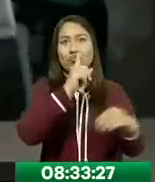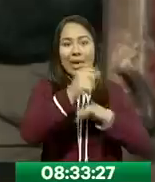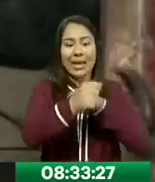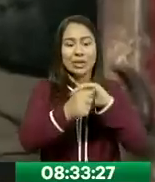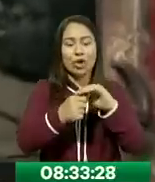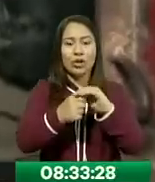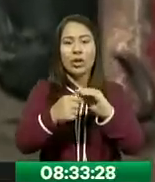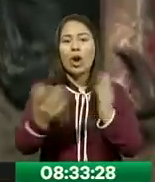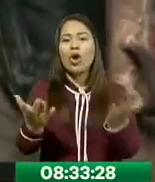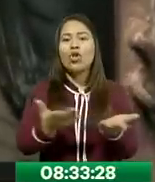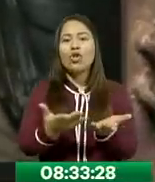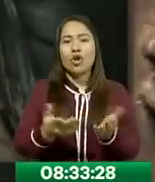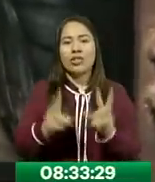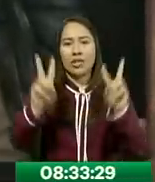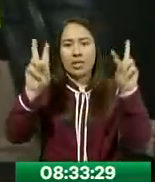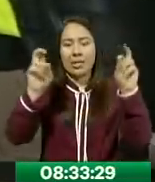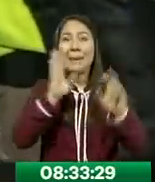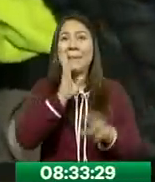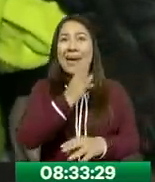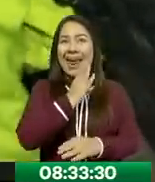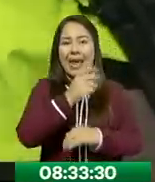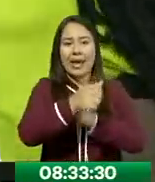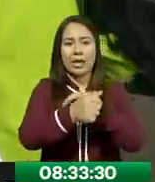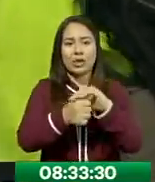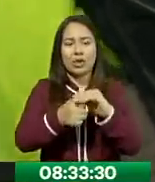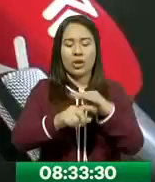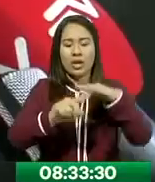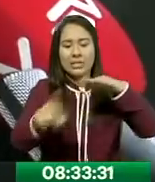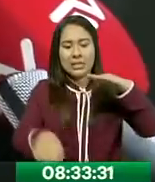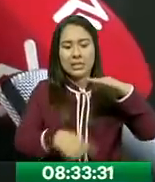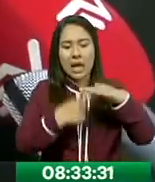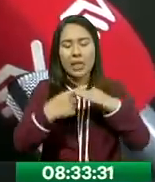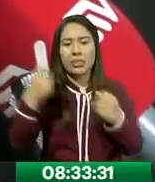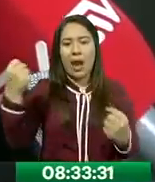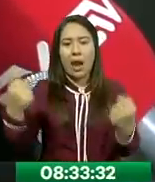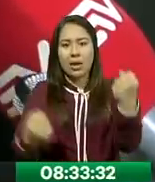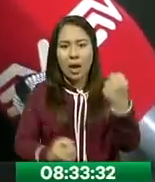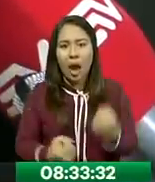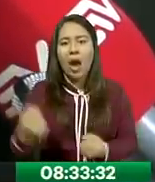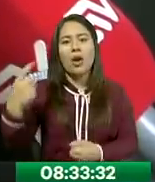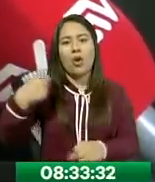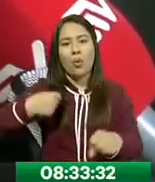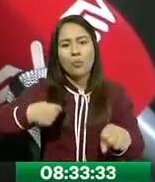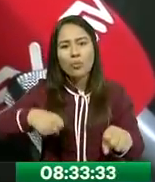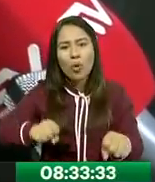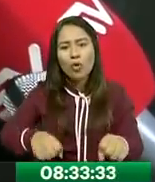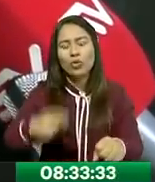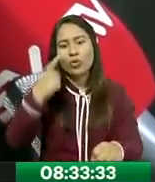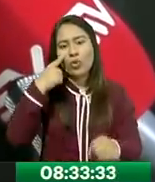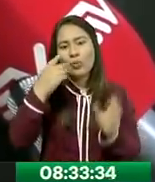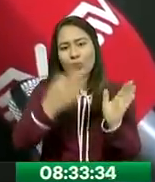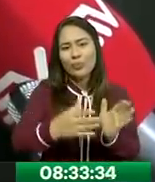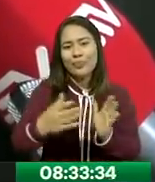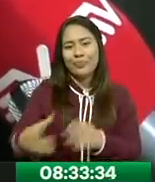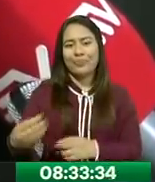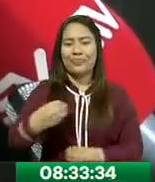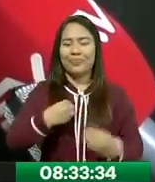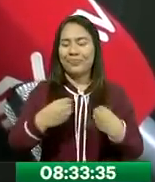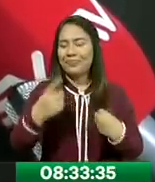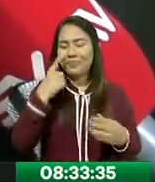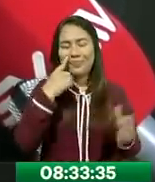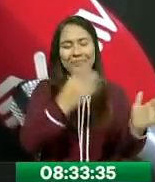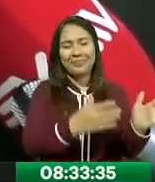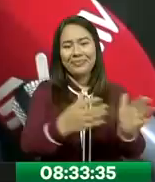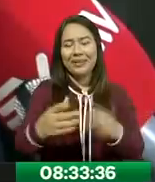varios vehículos que incluso estaban escondidos bajo tierra. Bajo de las gradas, en todo el inmueble, incluso hasta en los baños, encontramos accesorios.